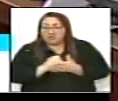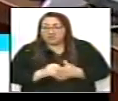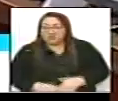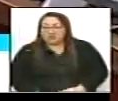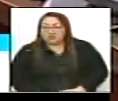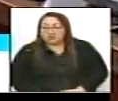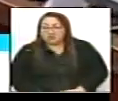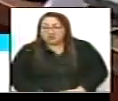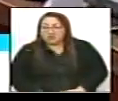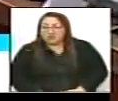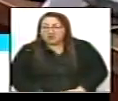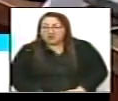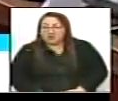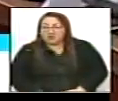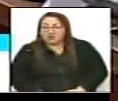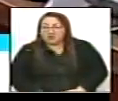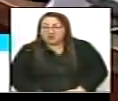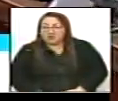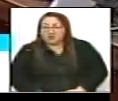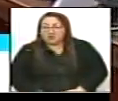suscripción. Quien estime conveniente.